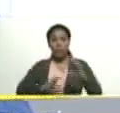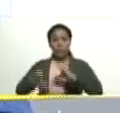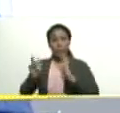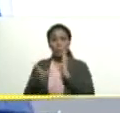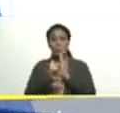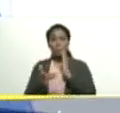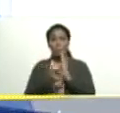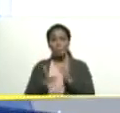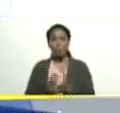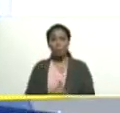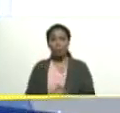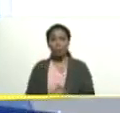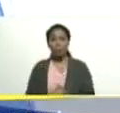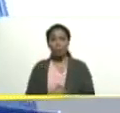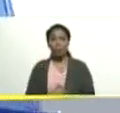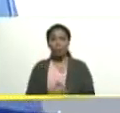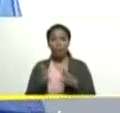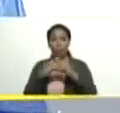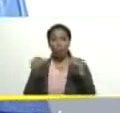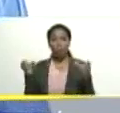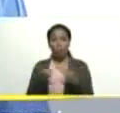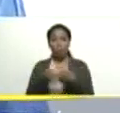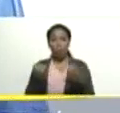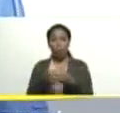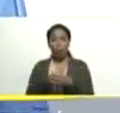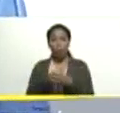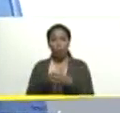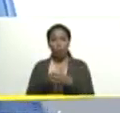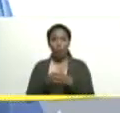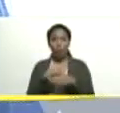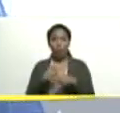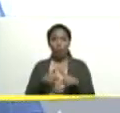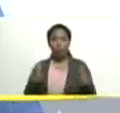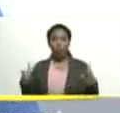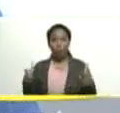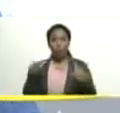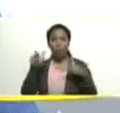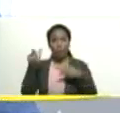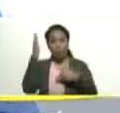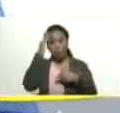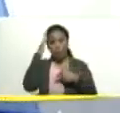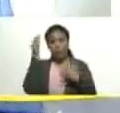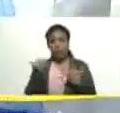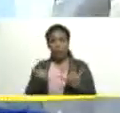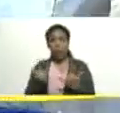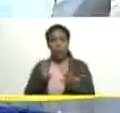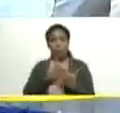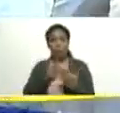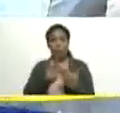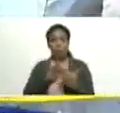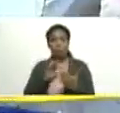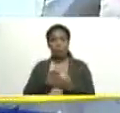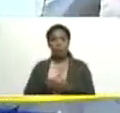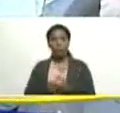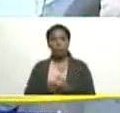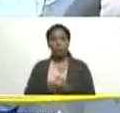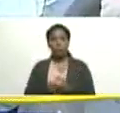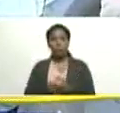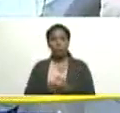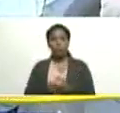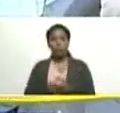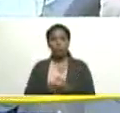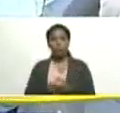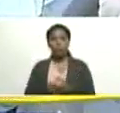Tecnología, y a todo el equipo de el EICEP, pues, que así se conocen ahora, el EICEP, el grupo de muchachos